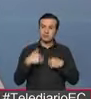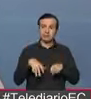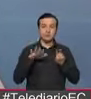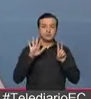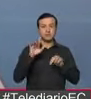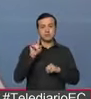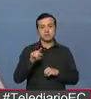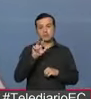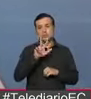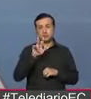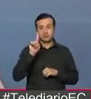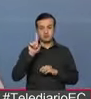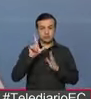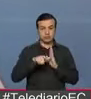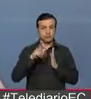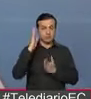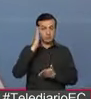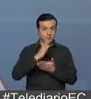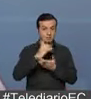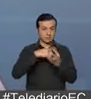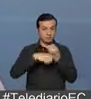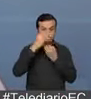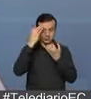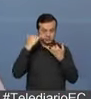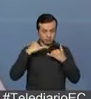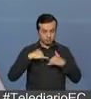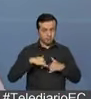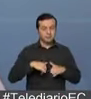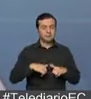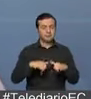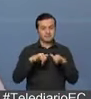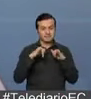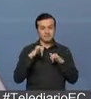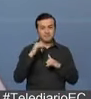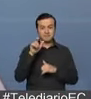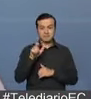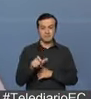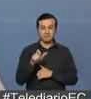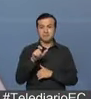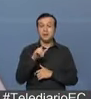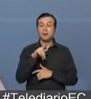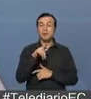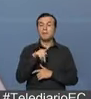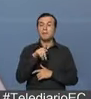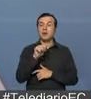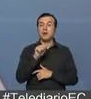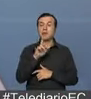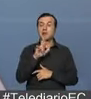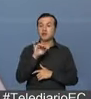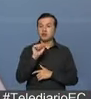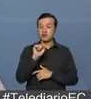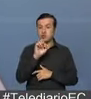con treinta y un minutos hacemos una pausa y regresamos en breve aquí en primera impresión el general inspector patricio carrillo rosero ha estado aquí con nosotros